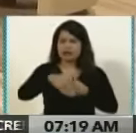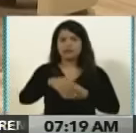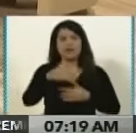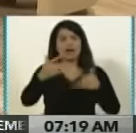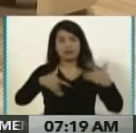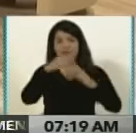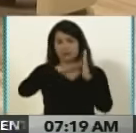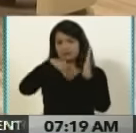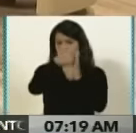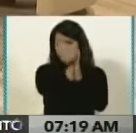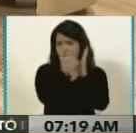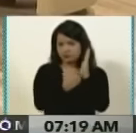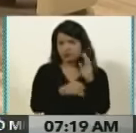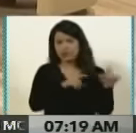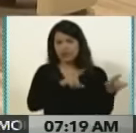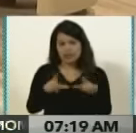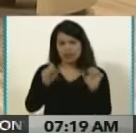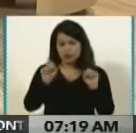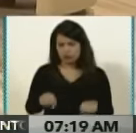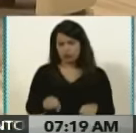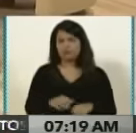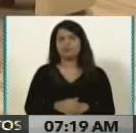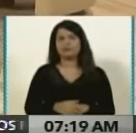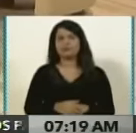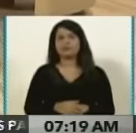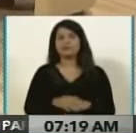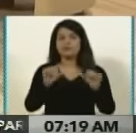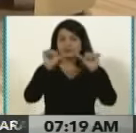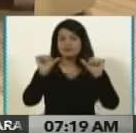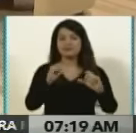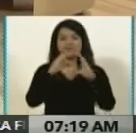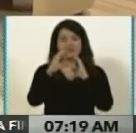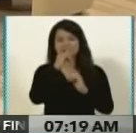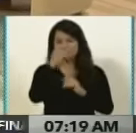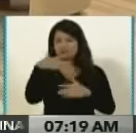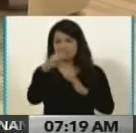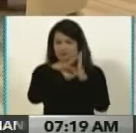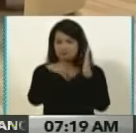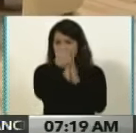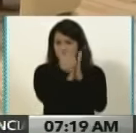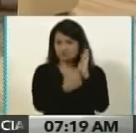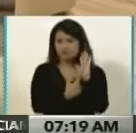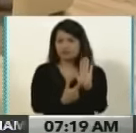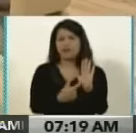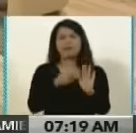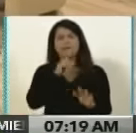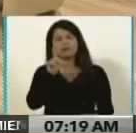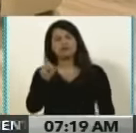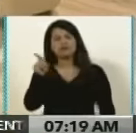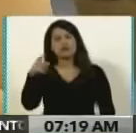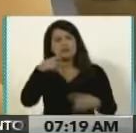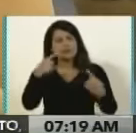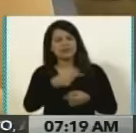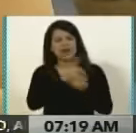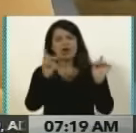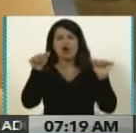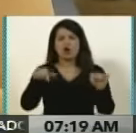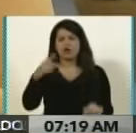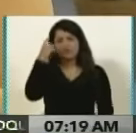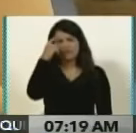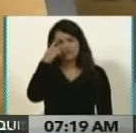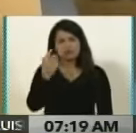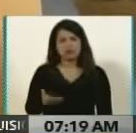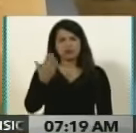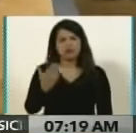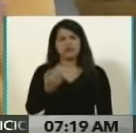Ojeda está en la pantalla de Venezolana de Televisión y todo el sistema bolivariano de comunicación e información. Ese mensaje para un día histórico, un 23